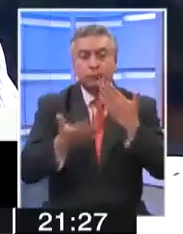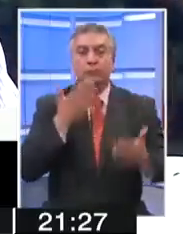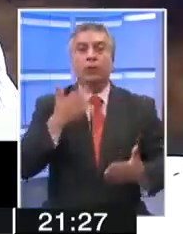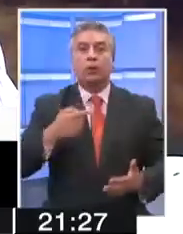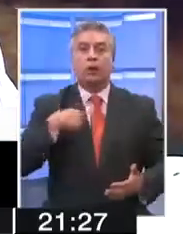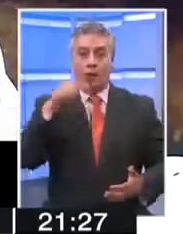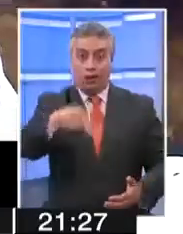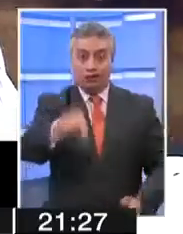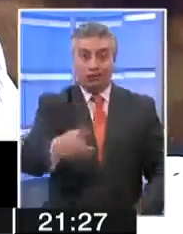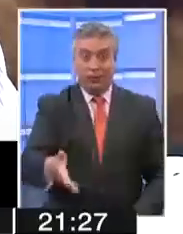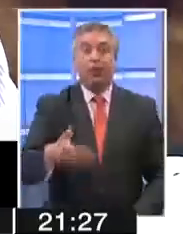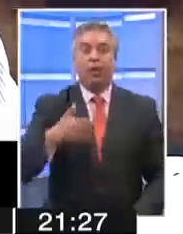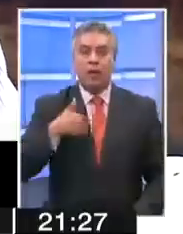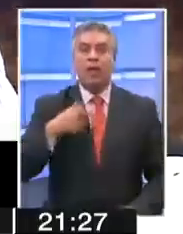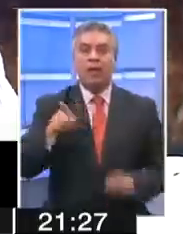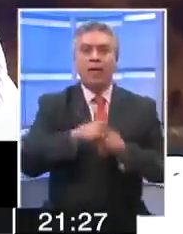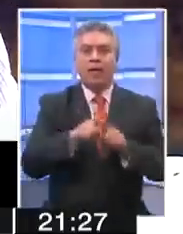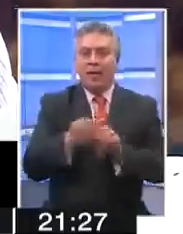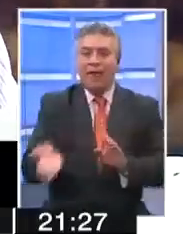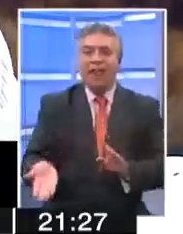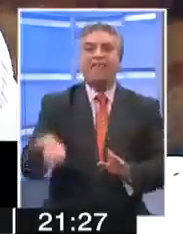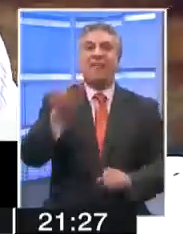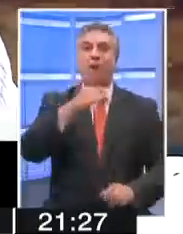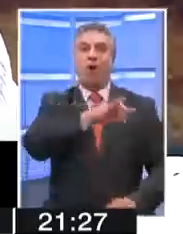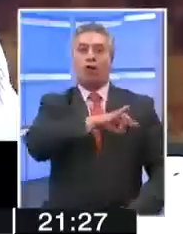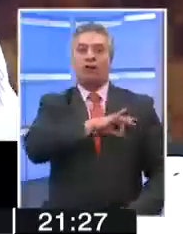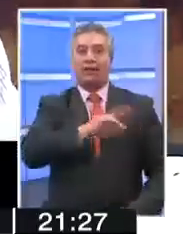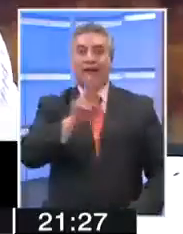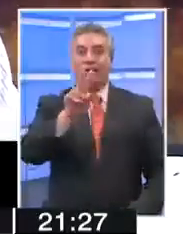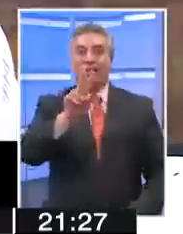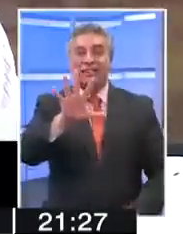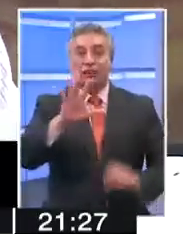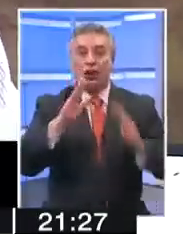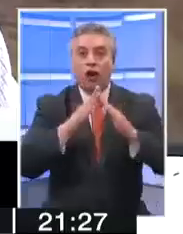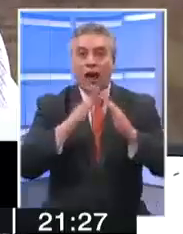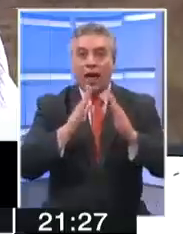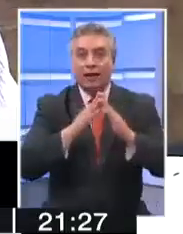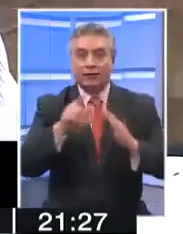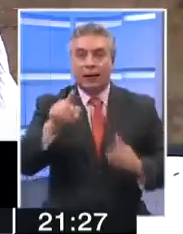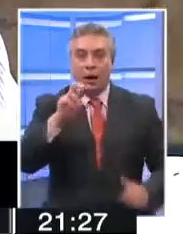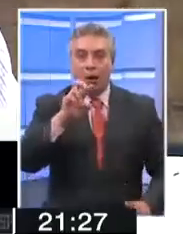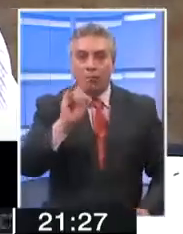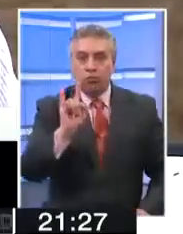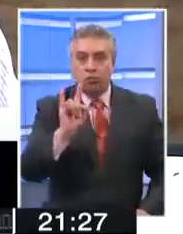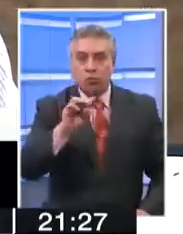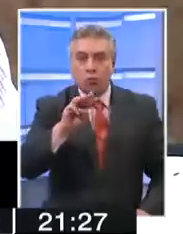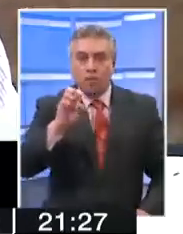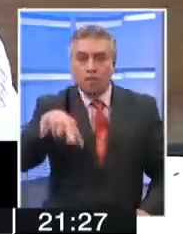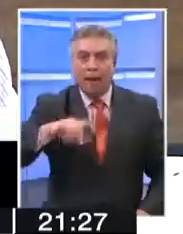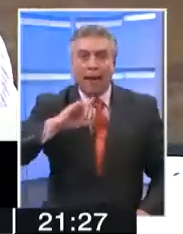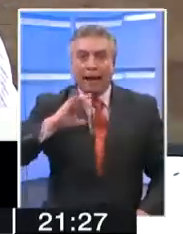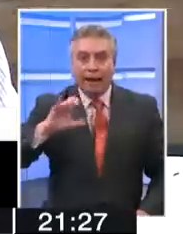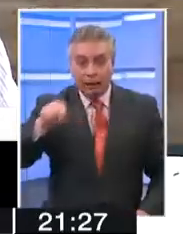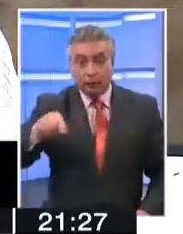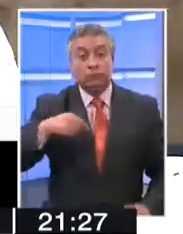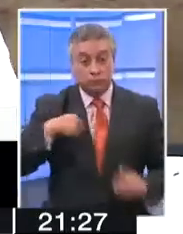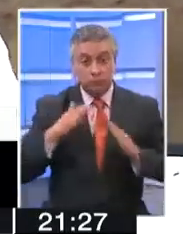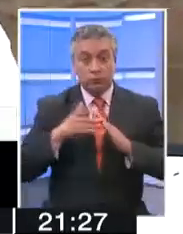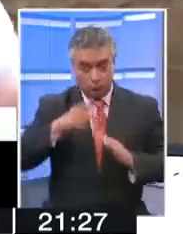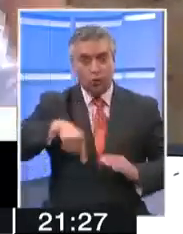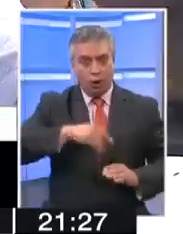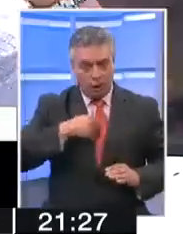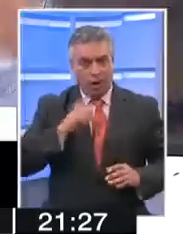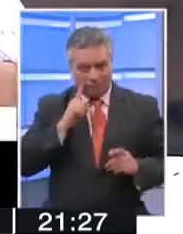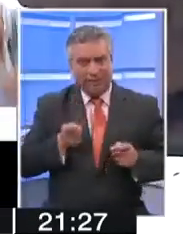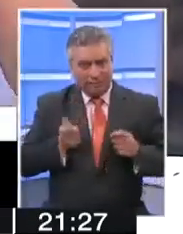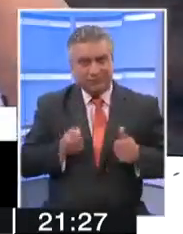del desafío Levantemos Chile 25 casas para la gente de Pumanque, no para Santa Cruz, porque nosotros también vamos a conseguir para la gente nuestra, porque tenemos las capacidades y